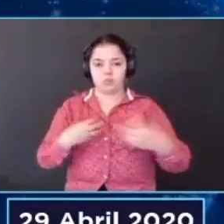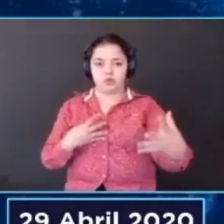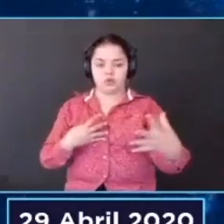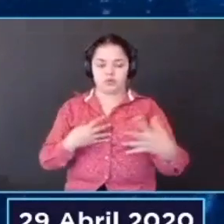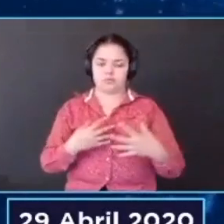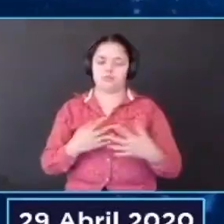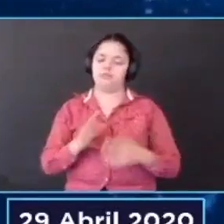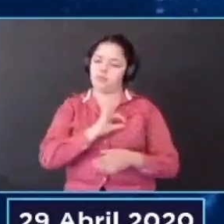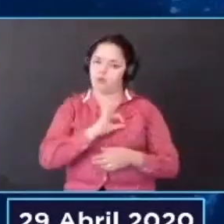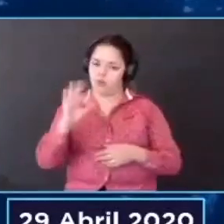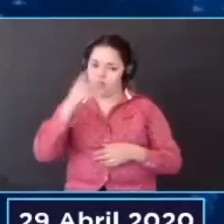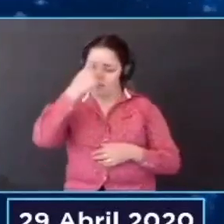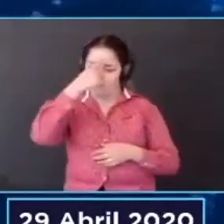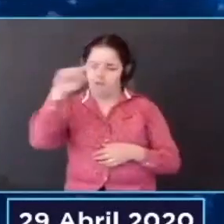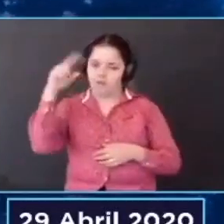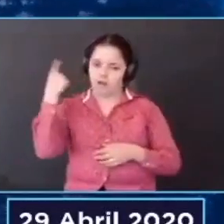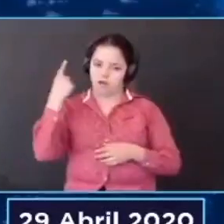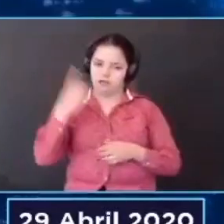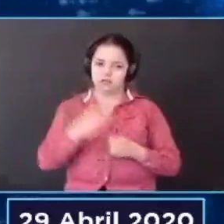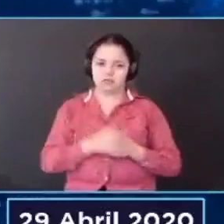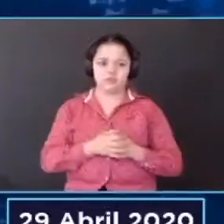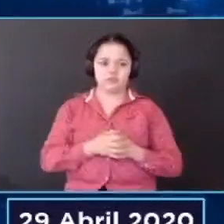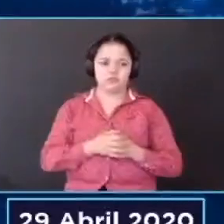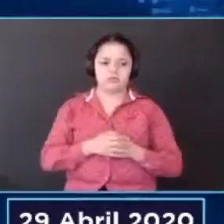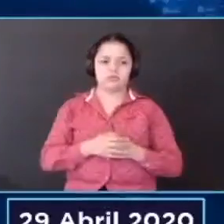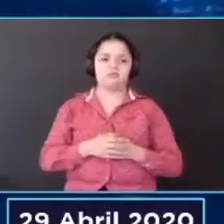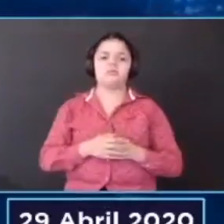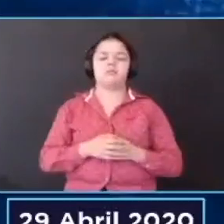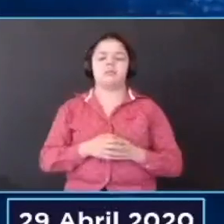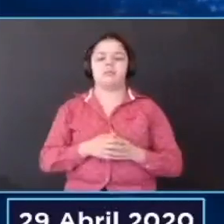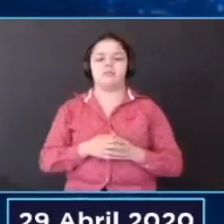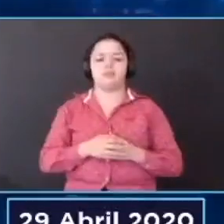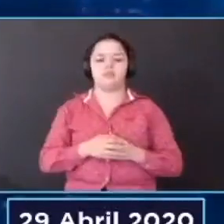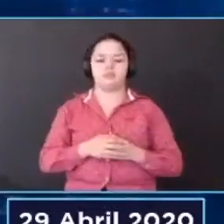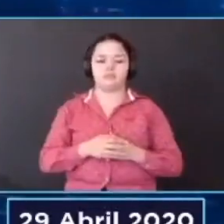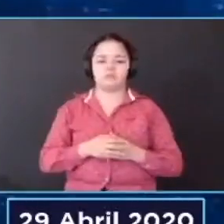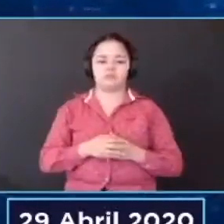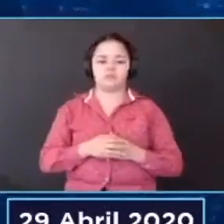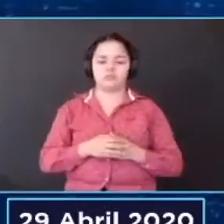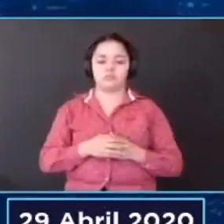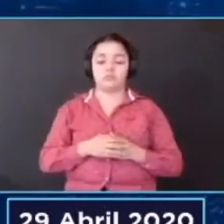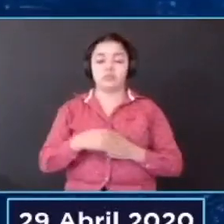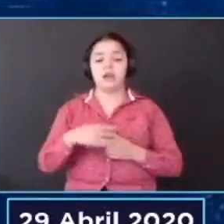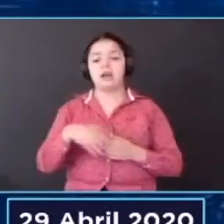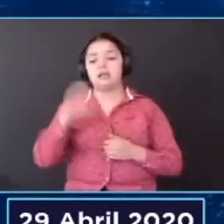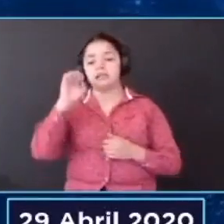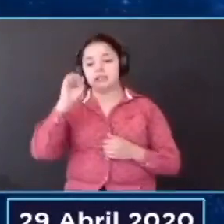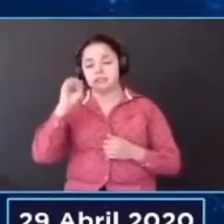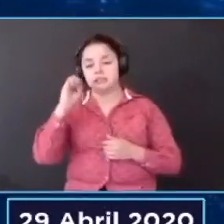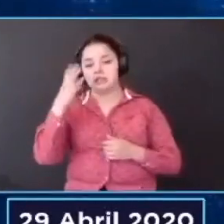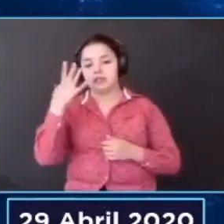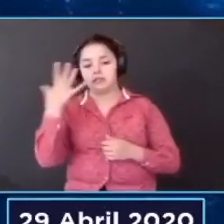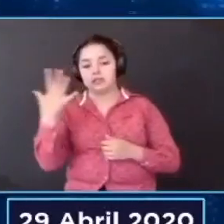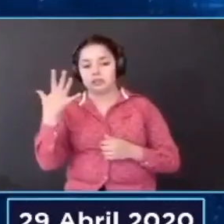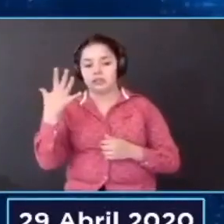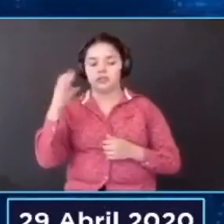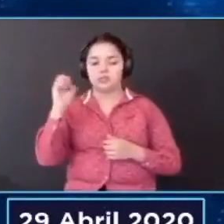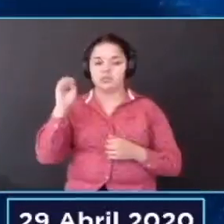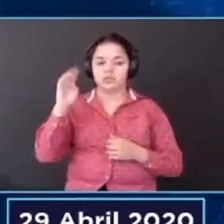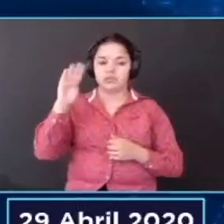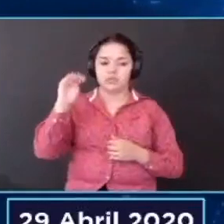casa. Bueno, decíamos que de 45 a 64, 174 casos, de 65 a 69, 15,